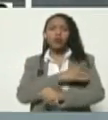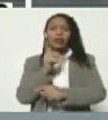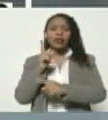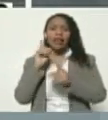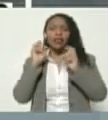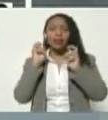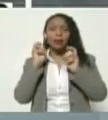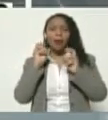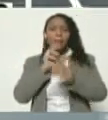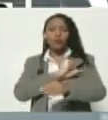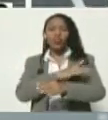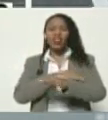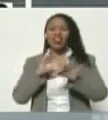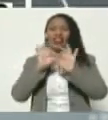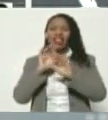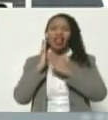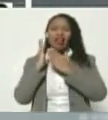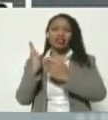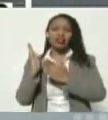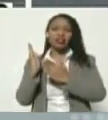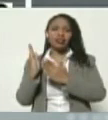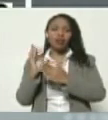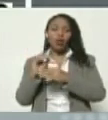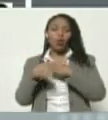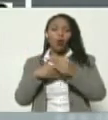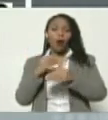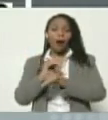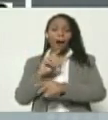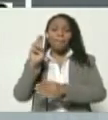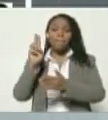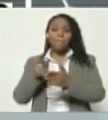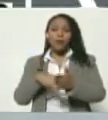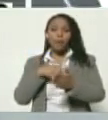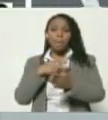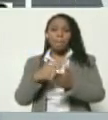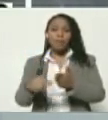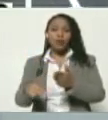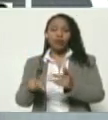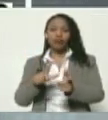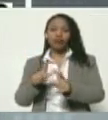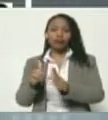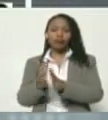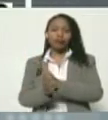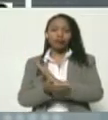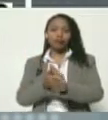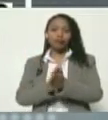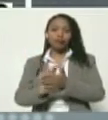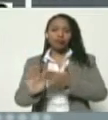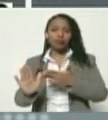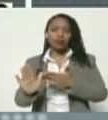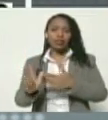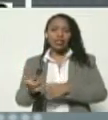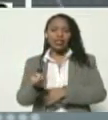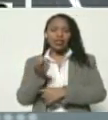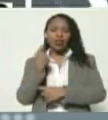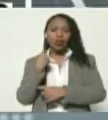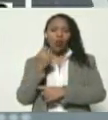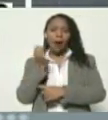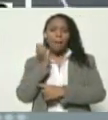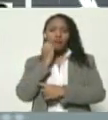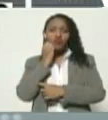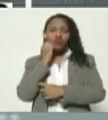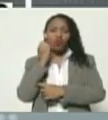poder, nada de eso. Quien lo haga queda eliminado. Listo. Ningún tipo de abuso de